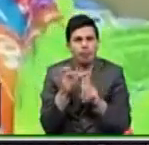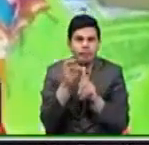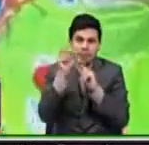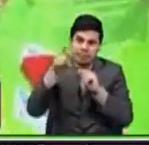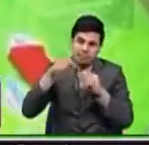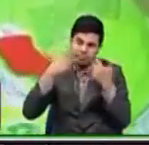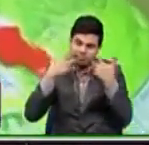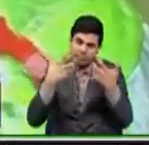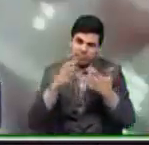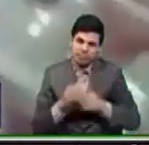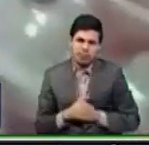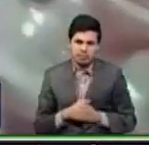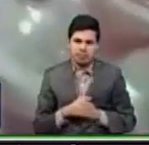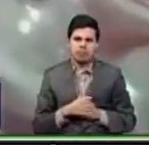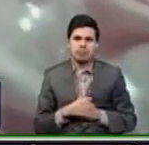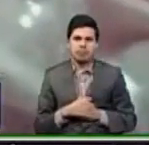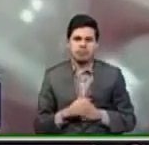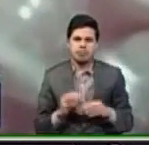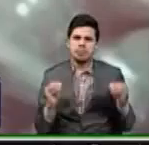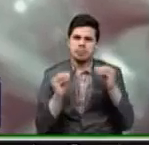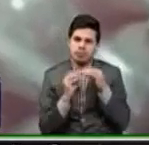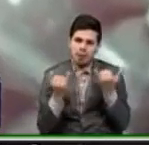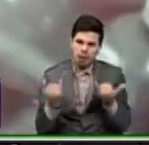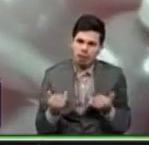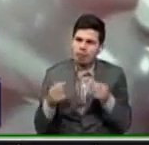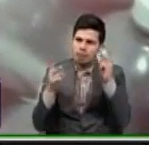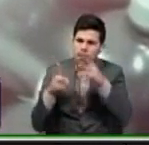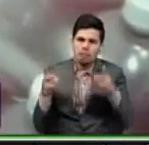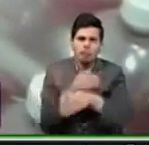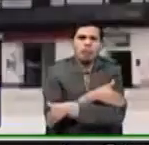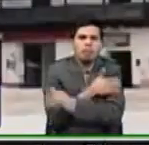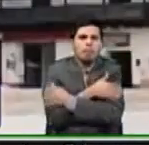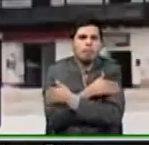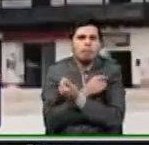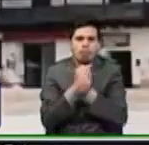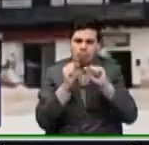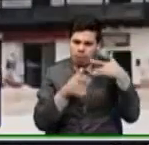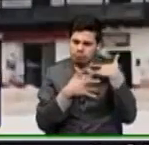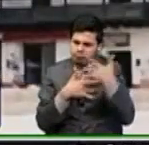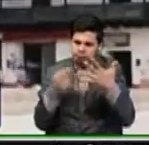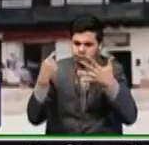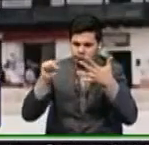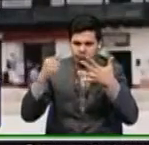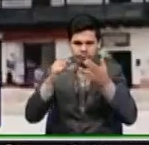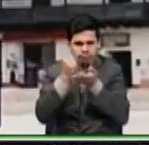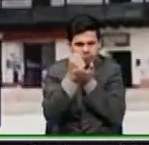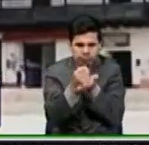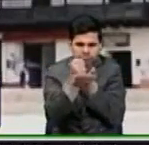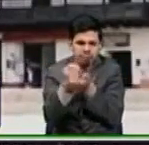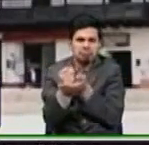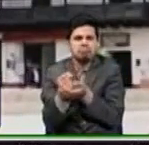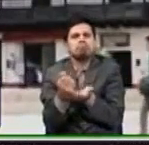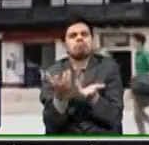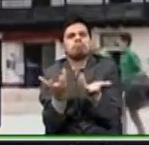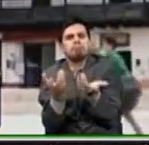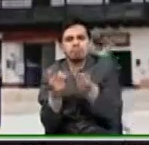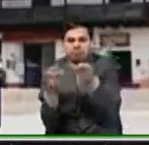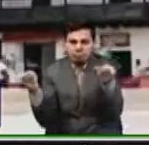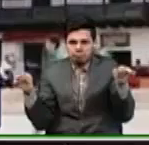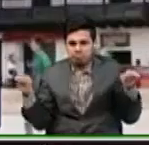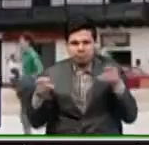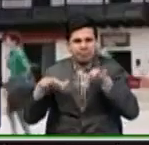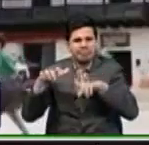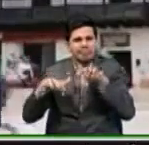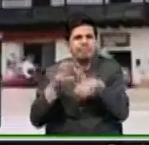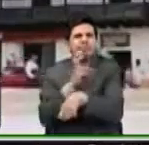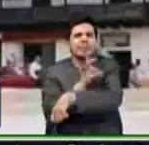necesitan. Aún hay tiempo para aquellos pamploneses, para que sigan donando sus ayudas, las pueden dejar en la oficina de